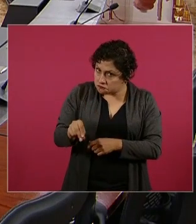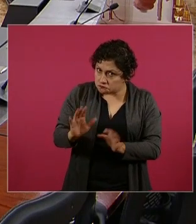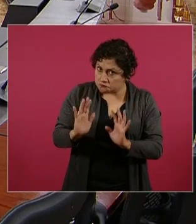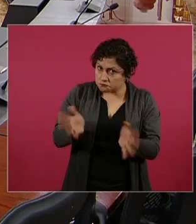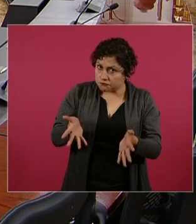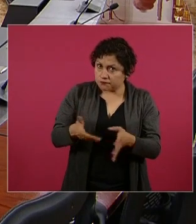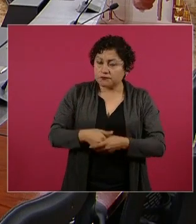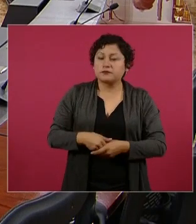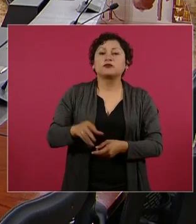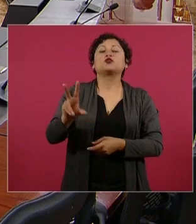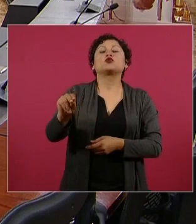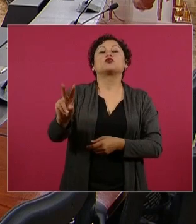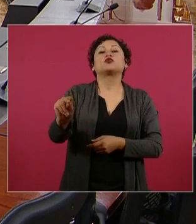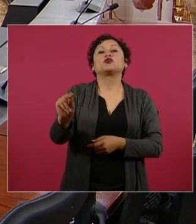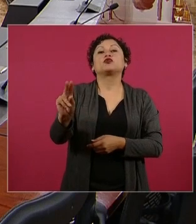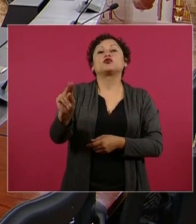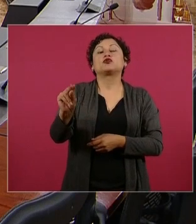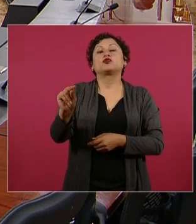No.